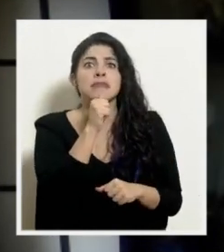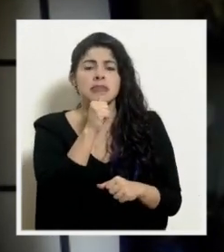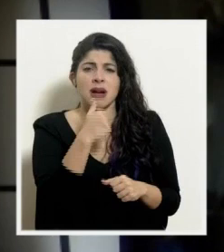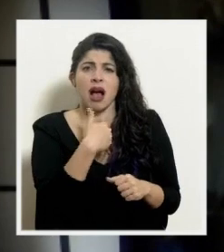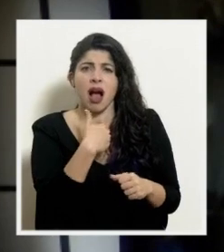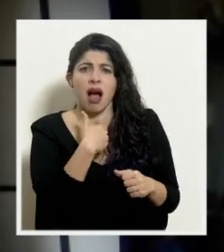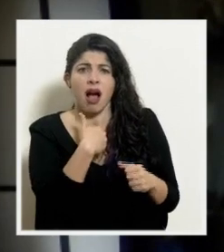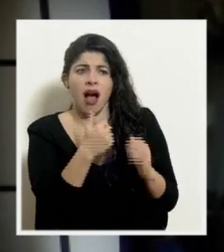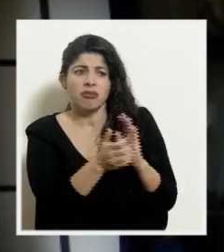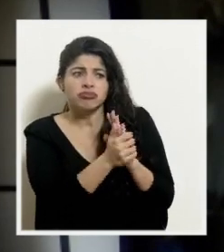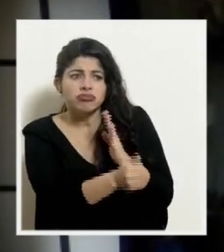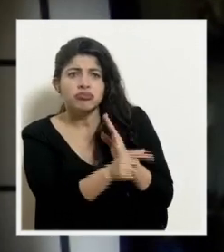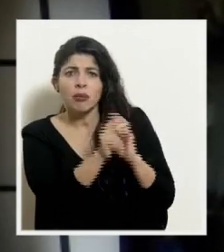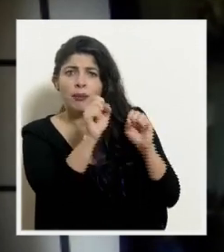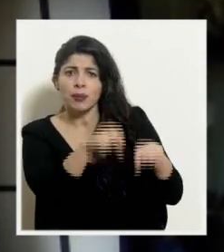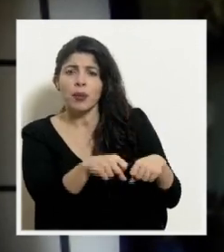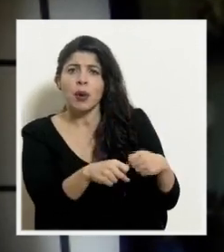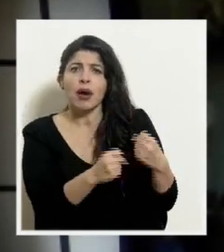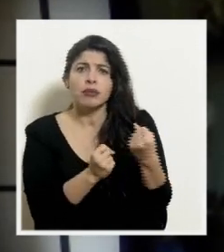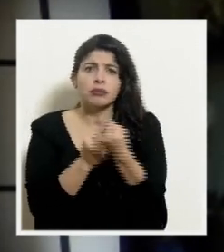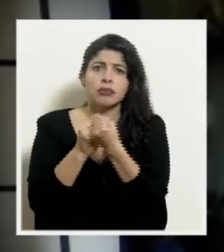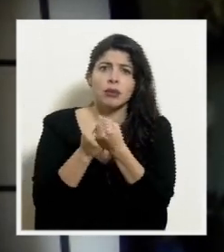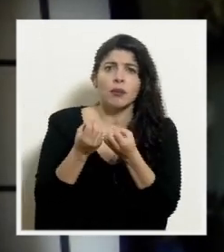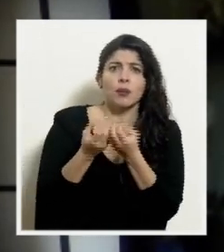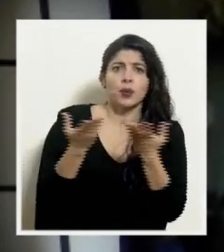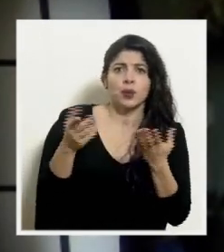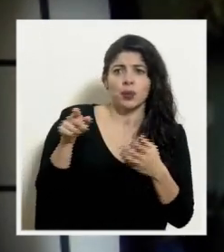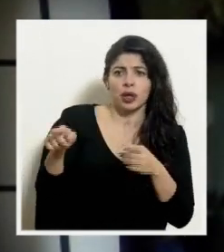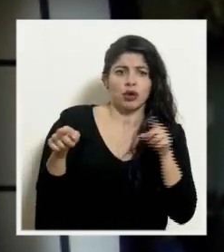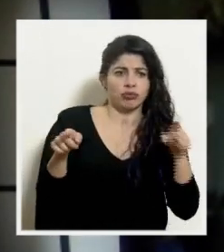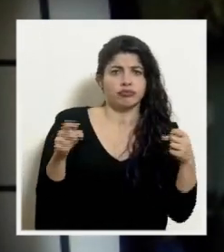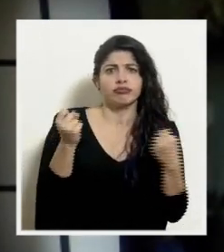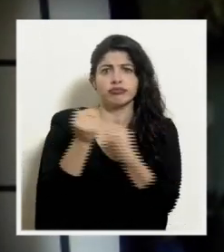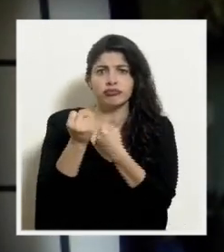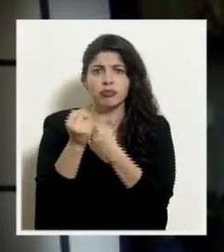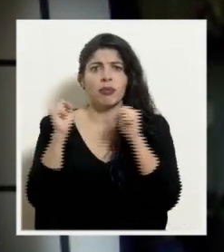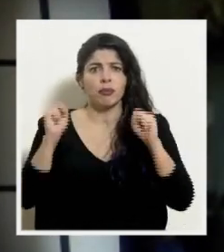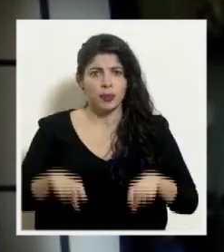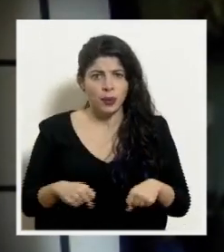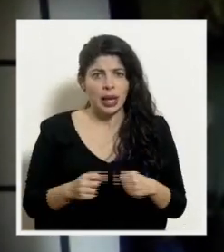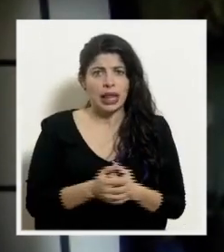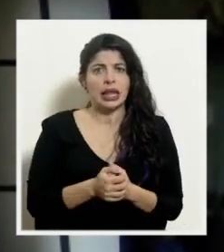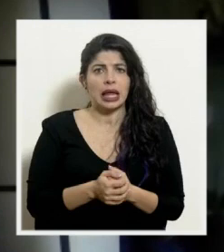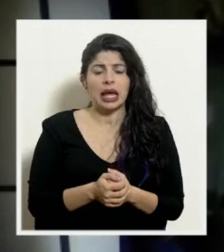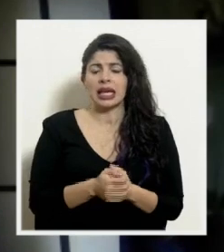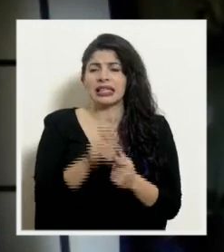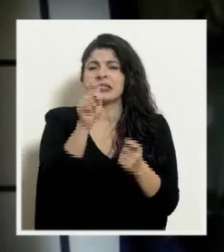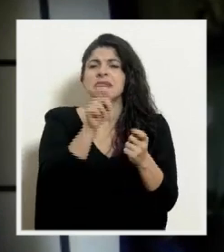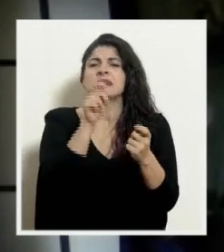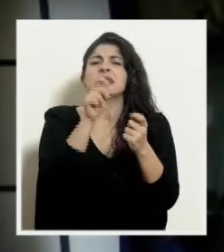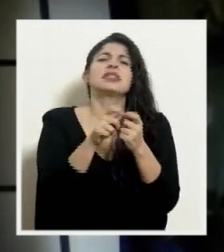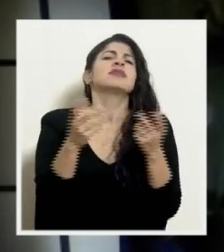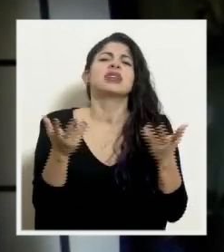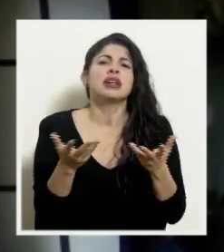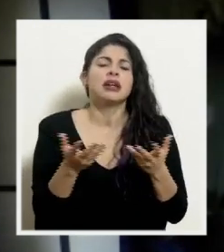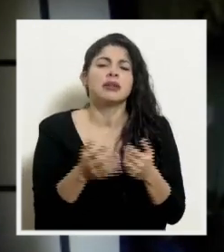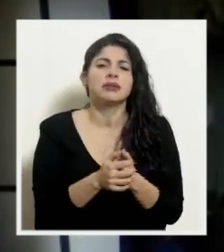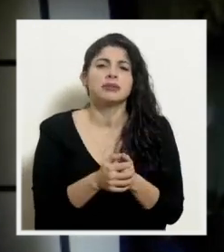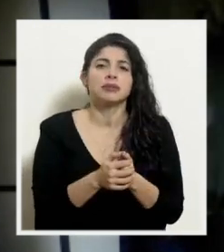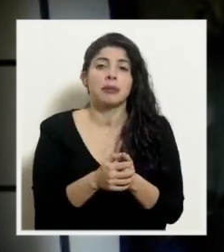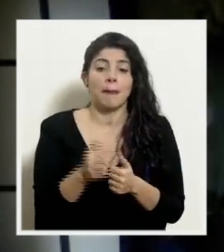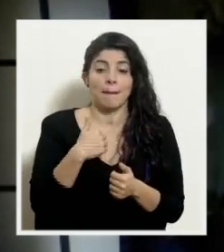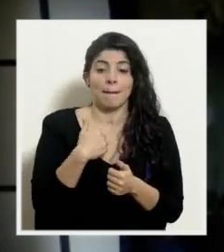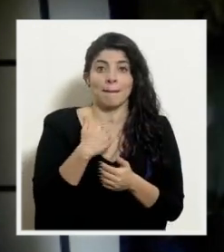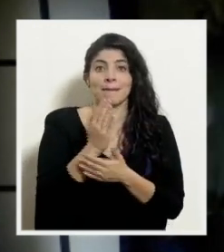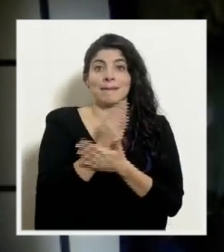competencias que son complementarias a las que el sector público tiene y estamos para apoyarlos. Y concretamente también, como